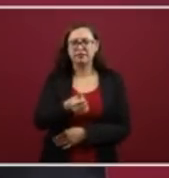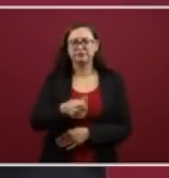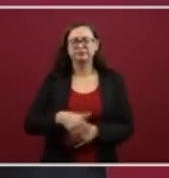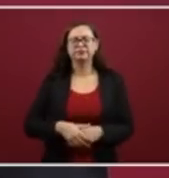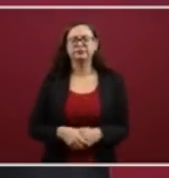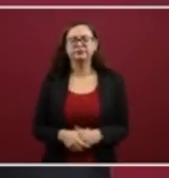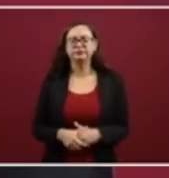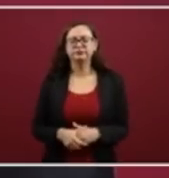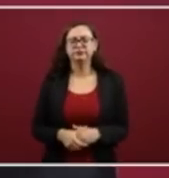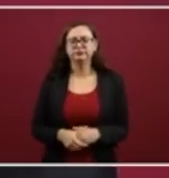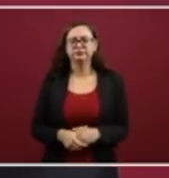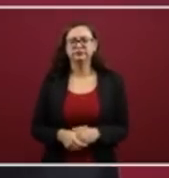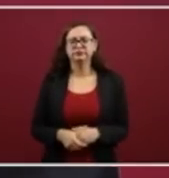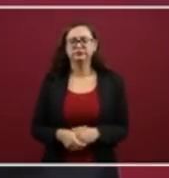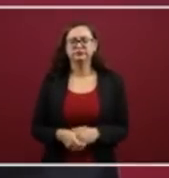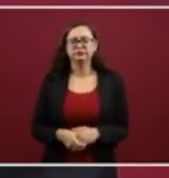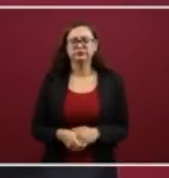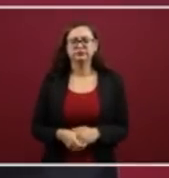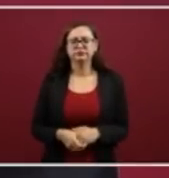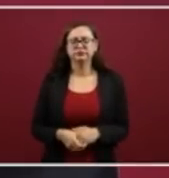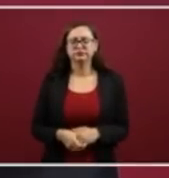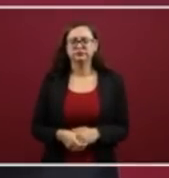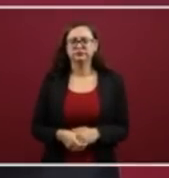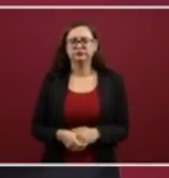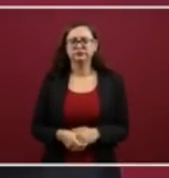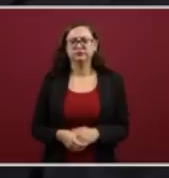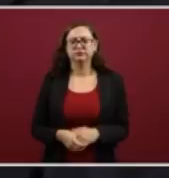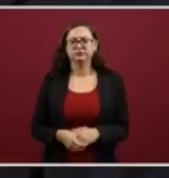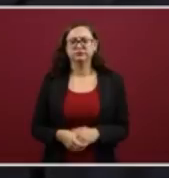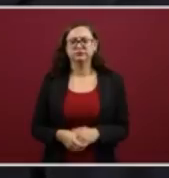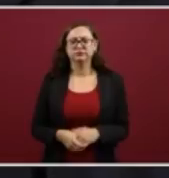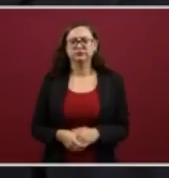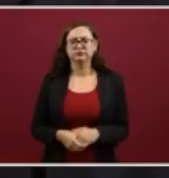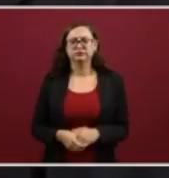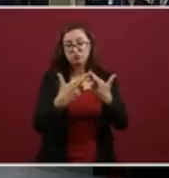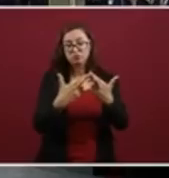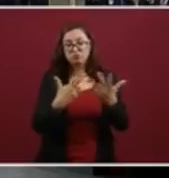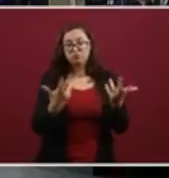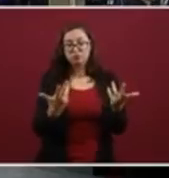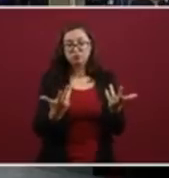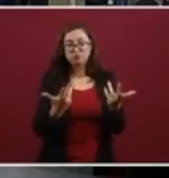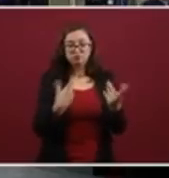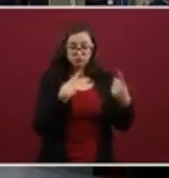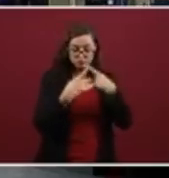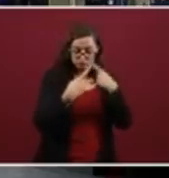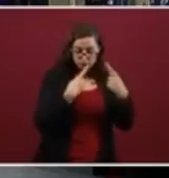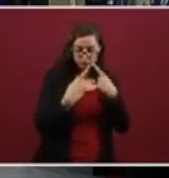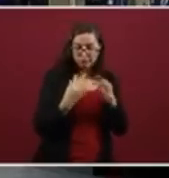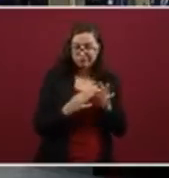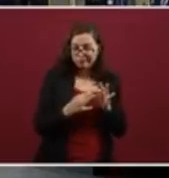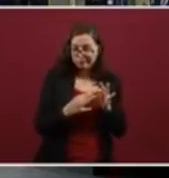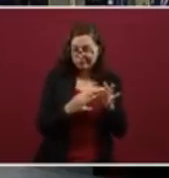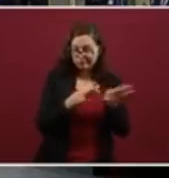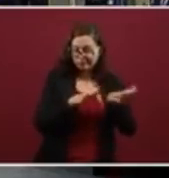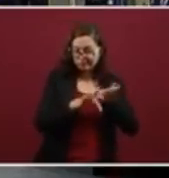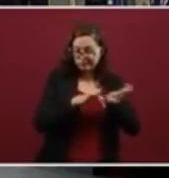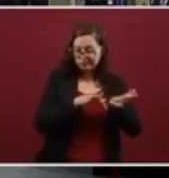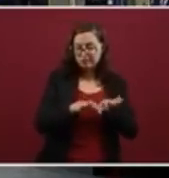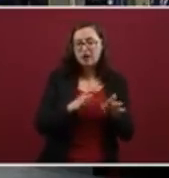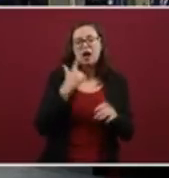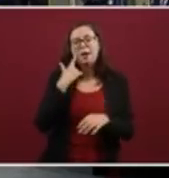y lo que cuenta en política pues es mantener principios y también